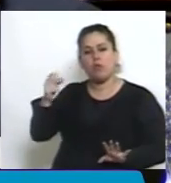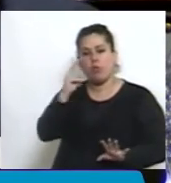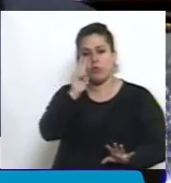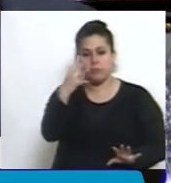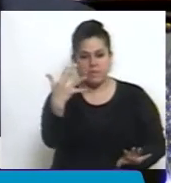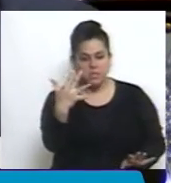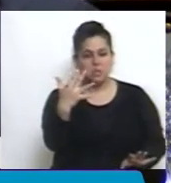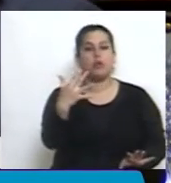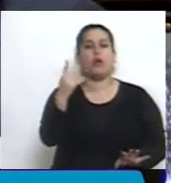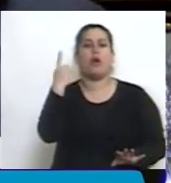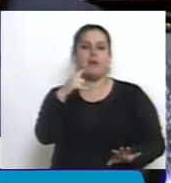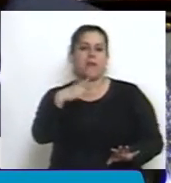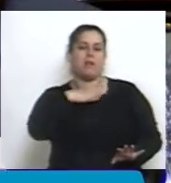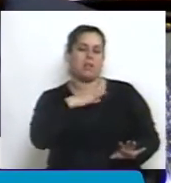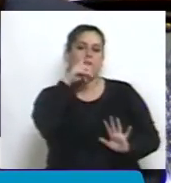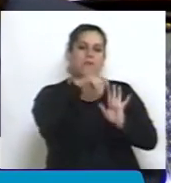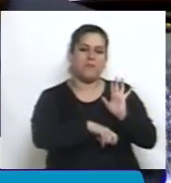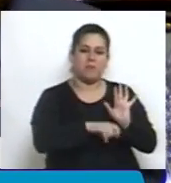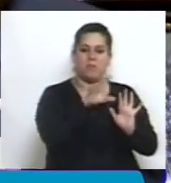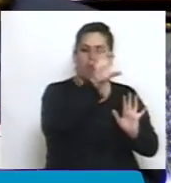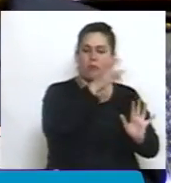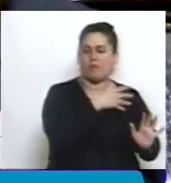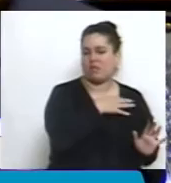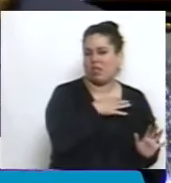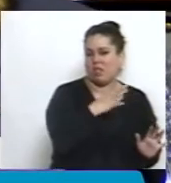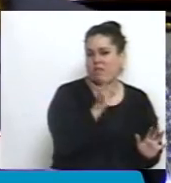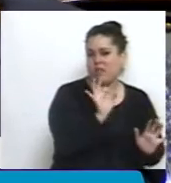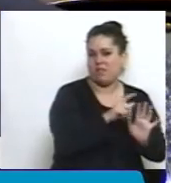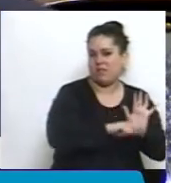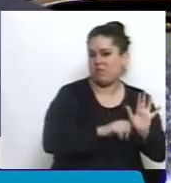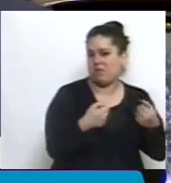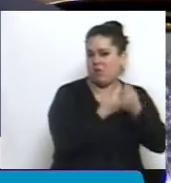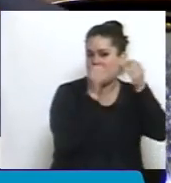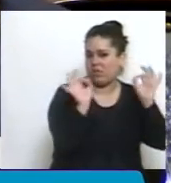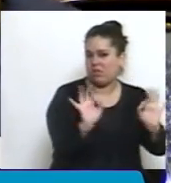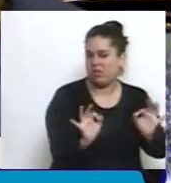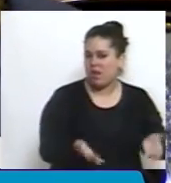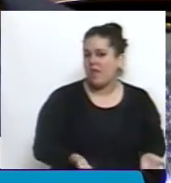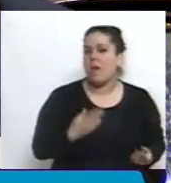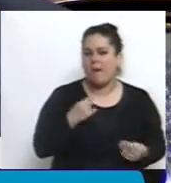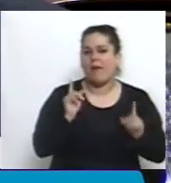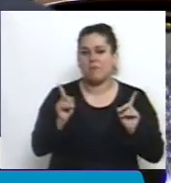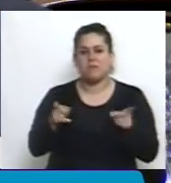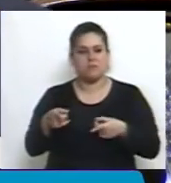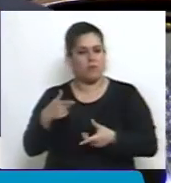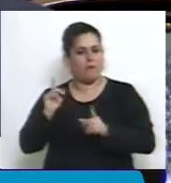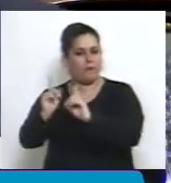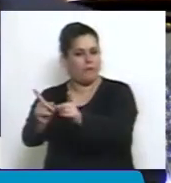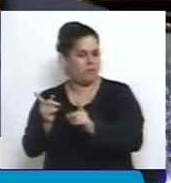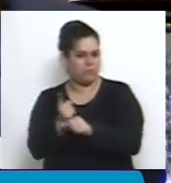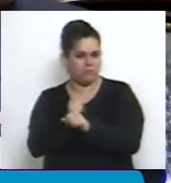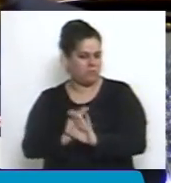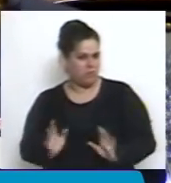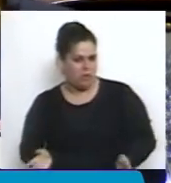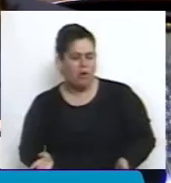no firmó la provincia ningún acuerdo para seguir sosteniendo esta detracción.